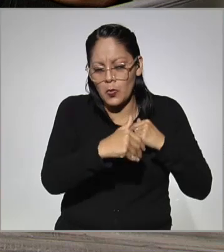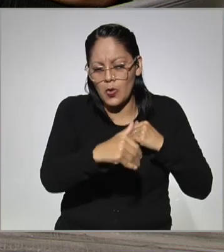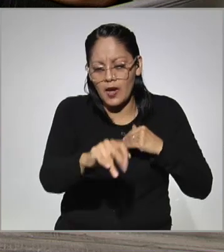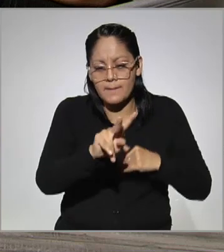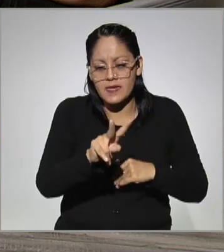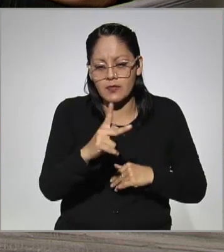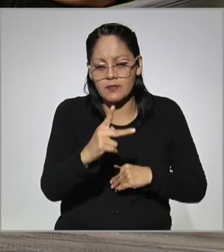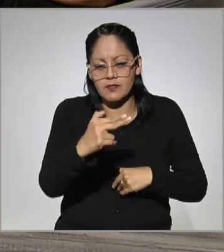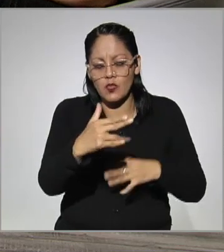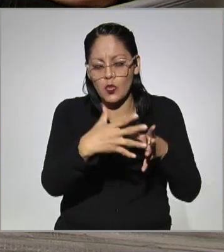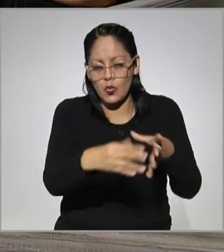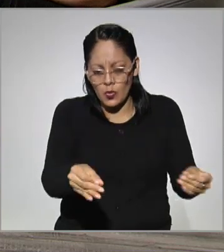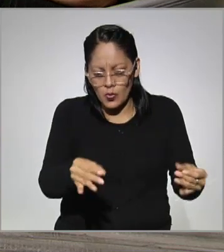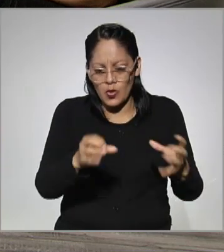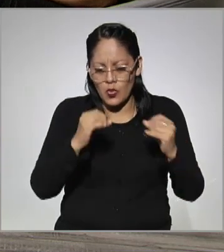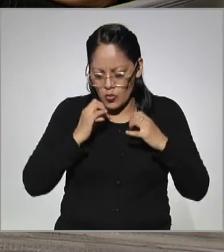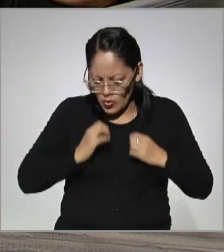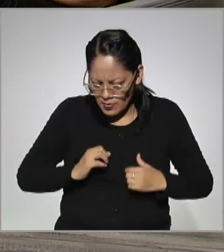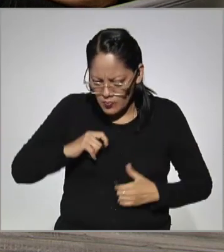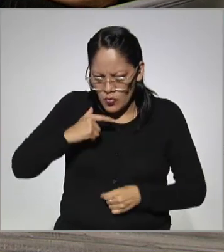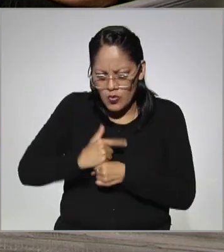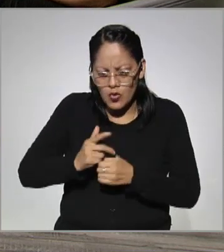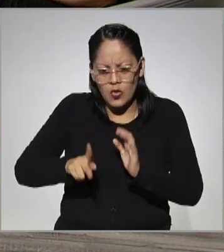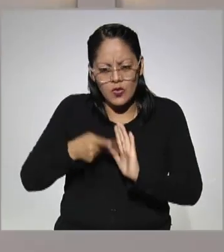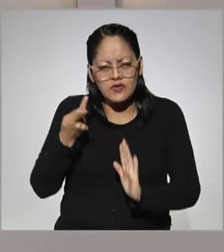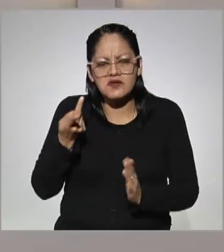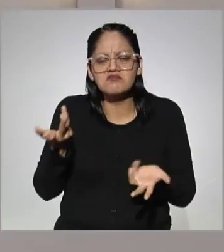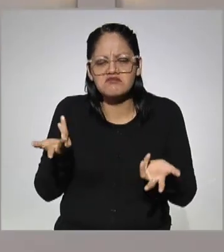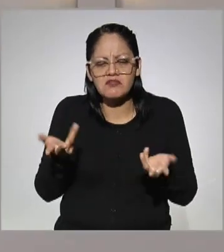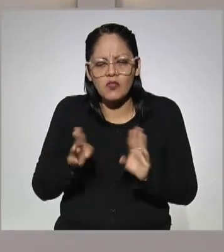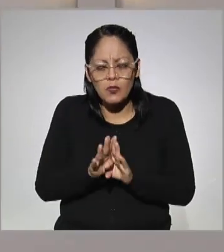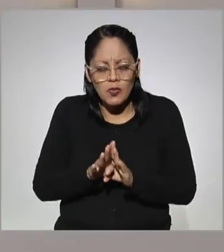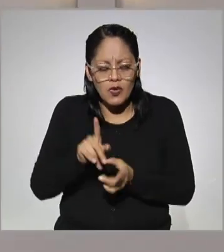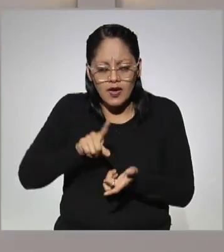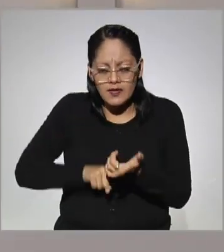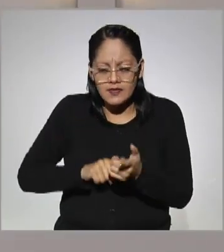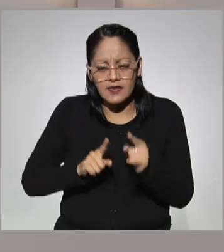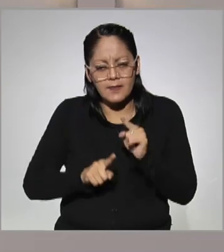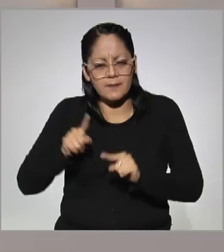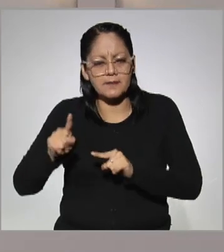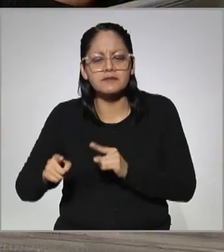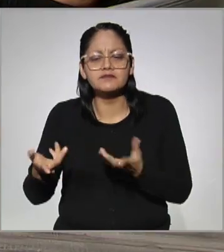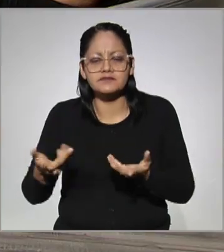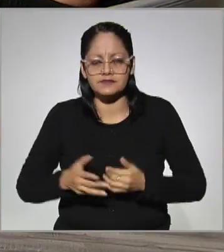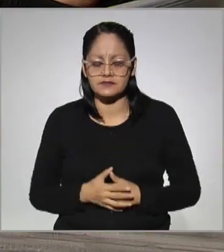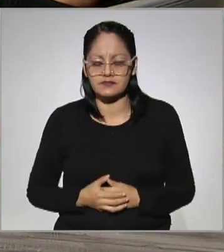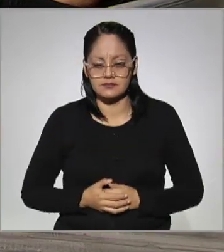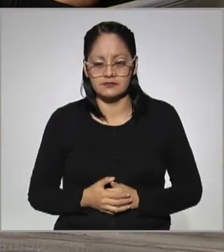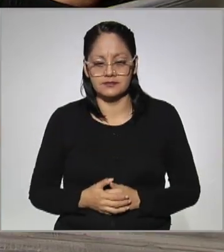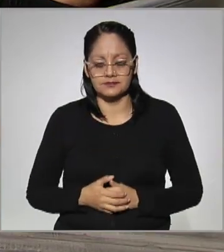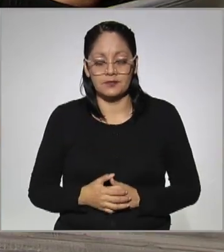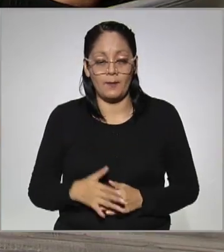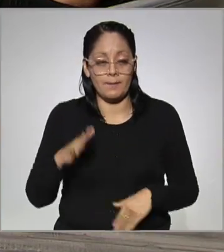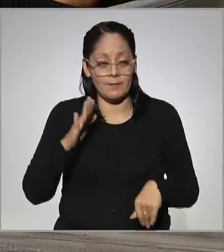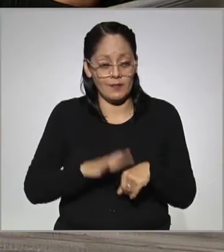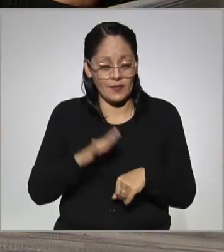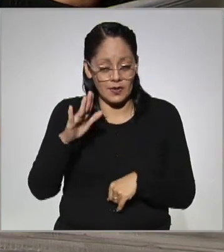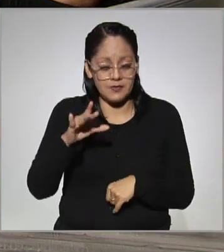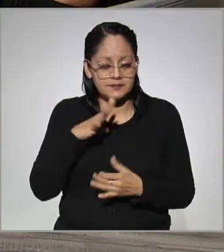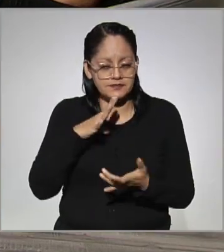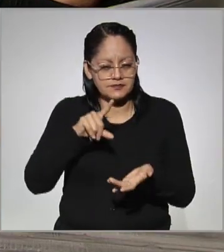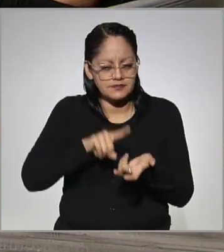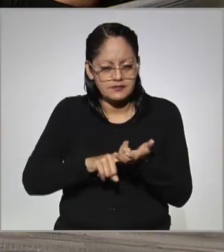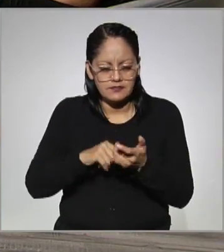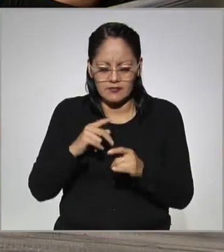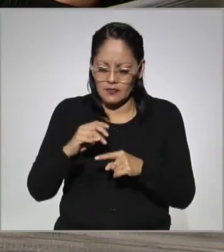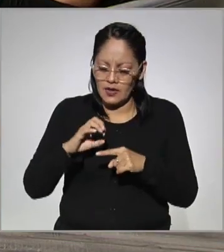o reaparece en el cuerpo humano, y si tiene alteraciones con respecto a las variantes. Sí, creo que más la presencia o no del